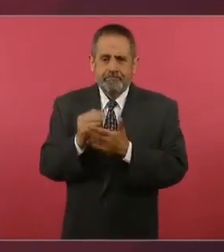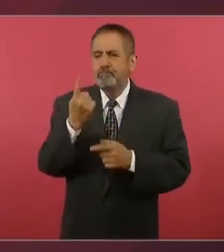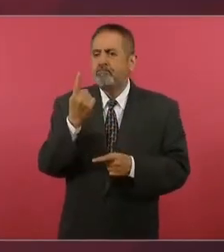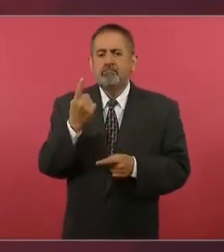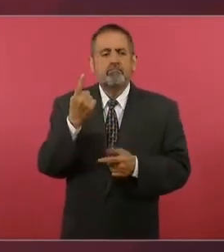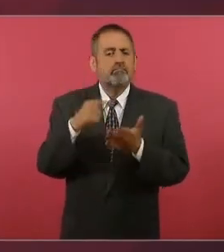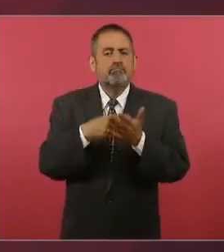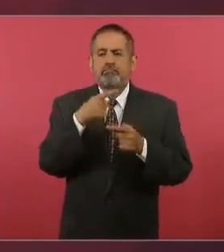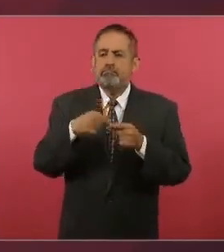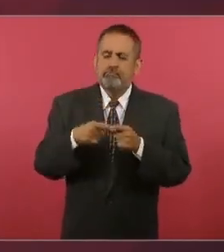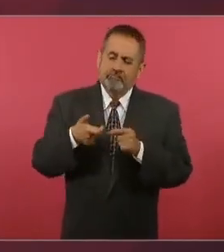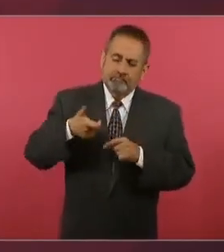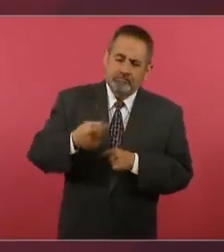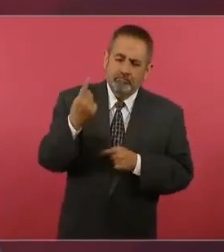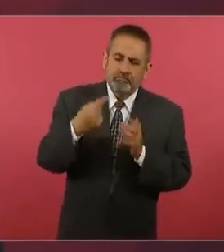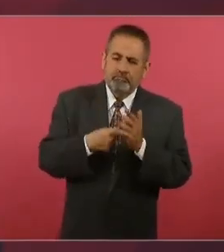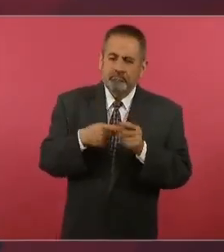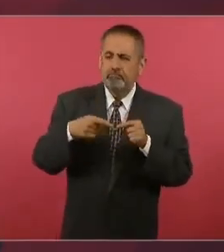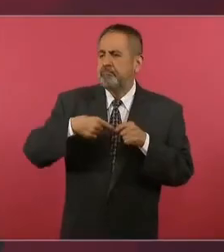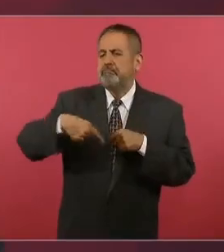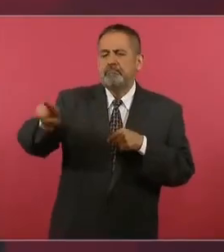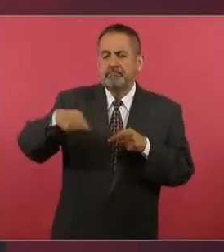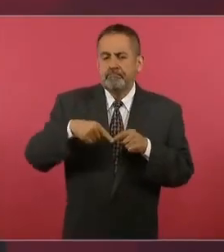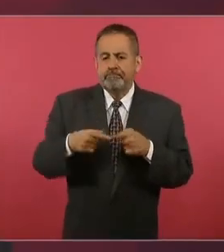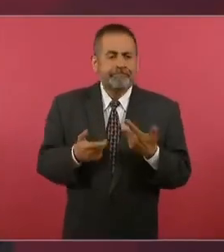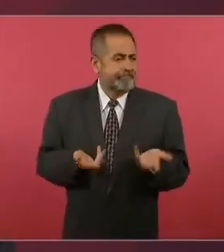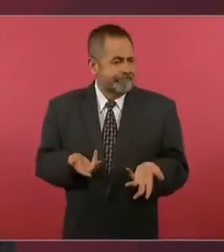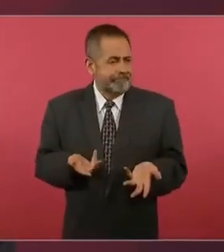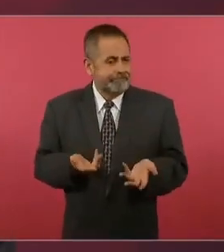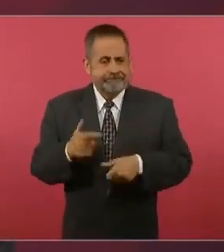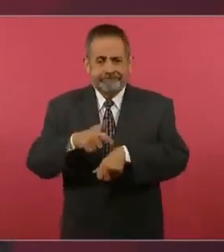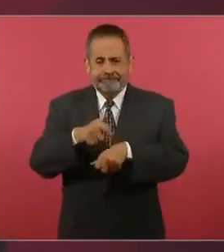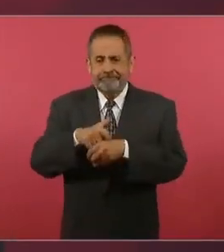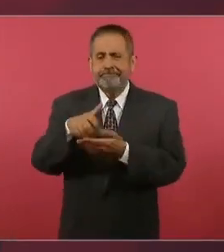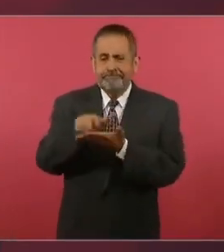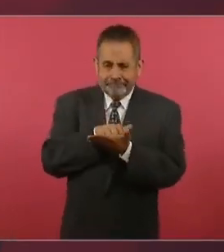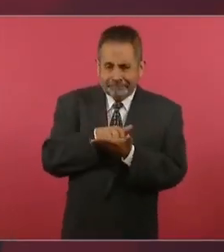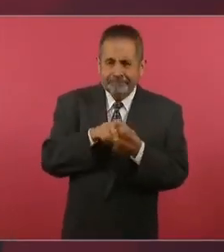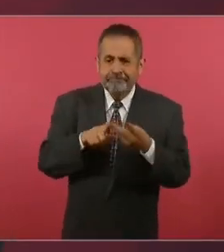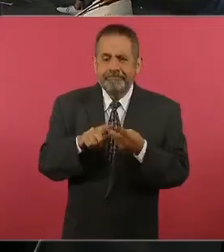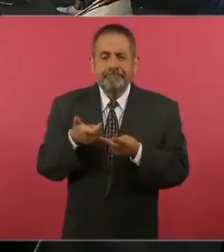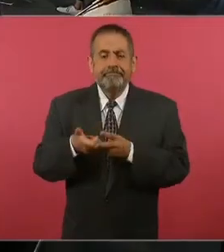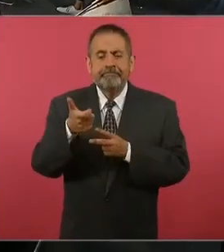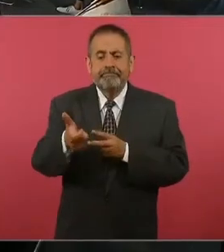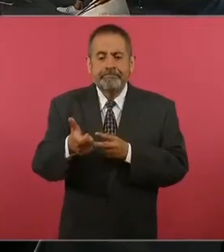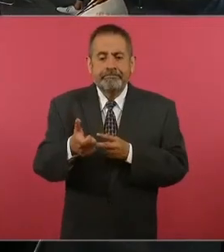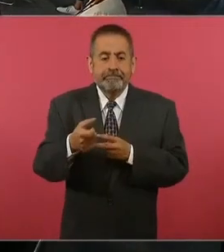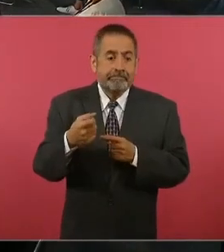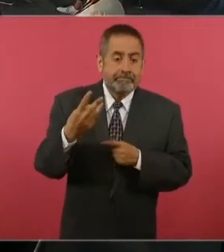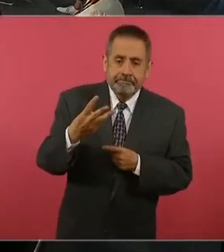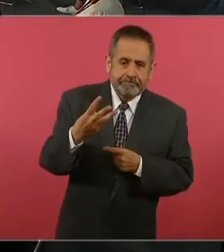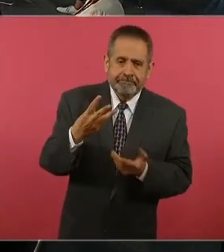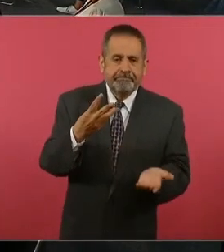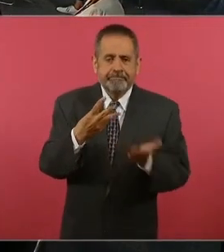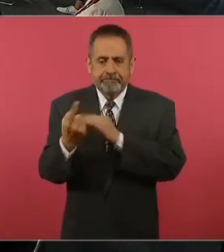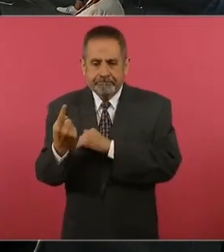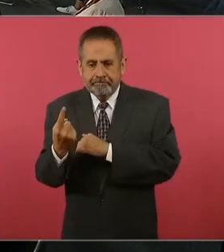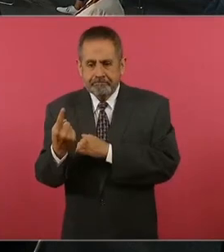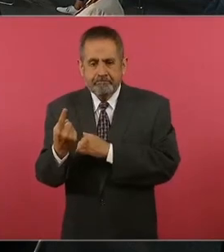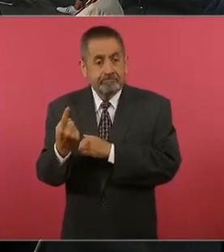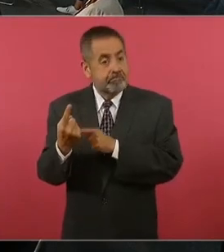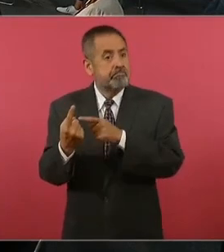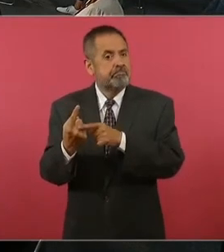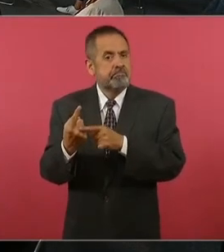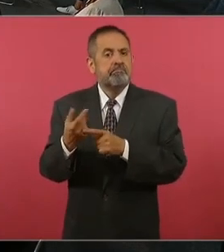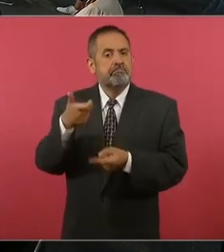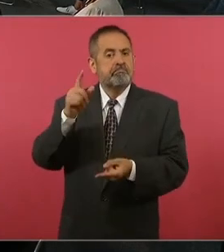solo y la idea es que cuando comparemos tanto el tiempo de traslado como el costo para hacerlo, pues sea menor el tiempo